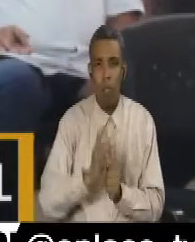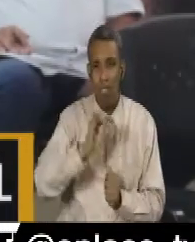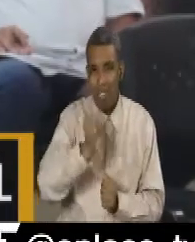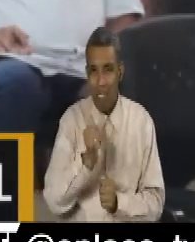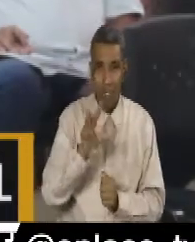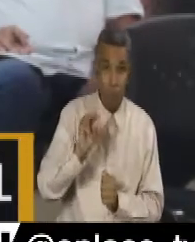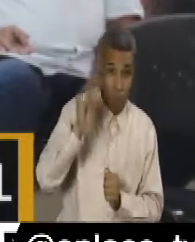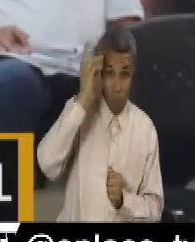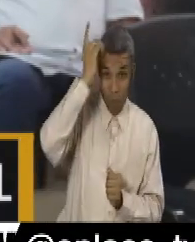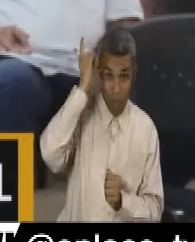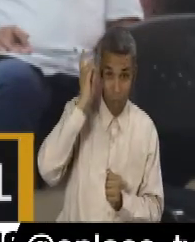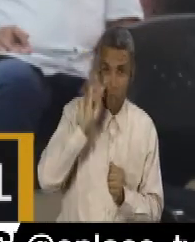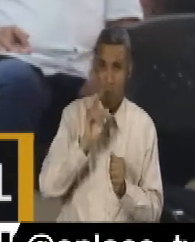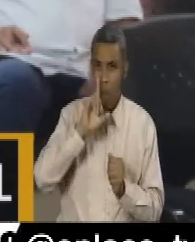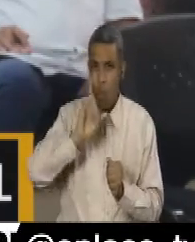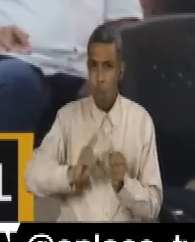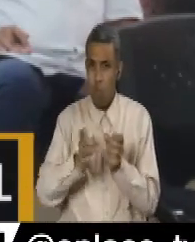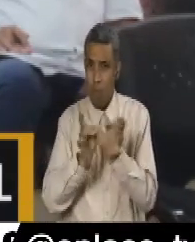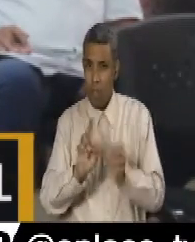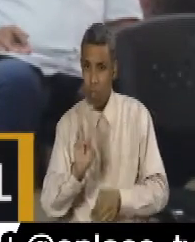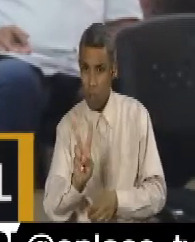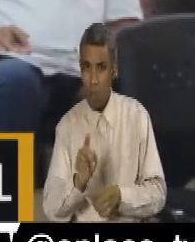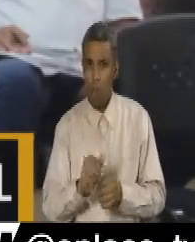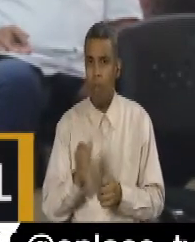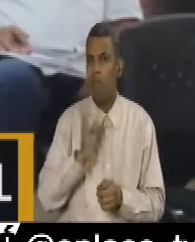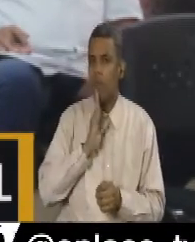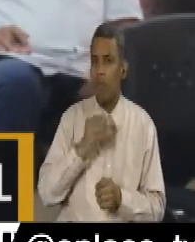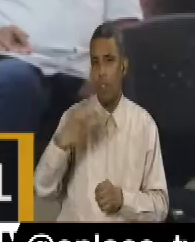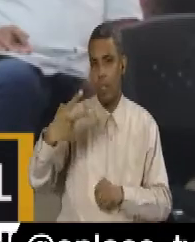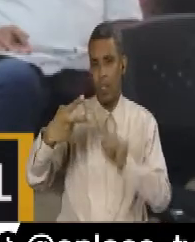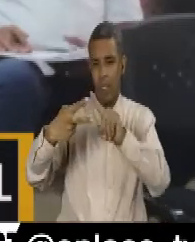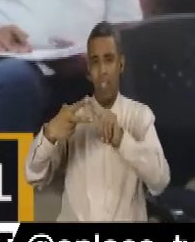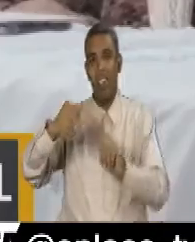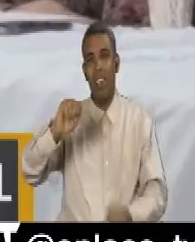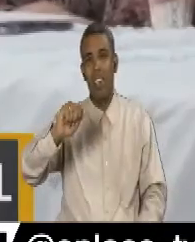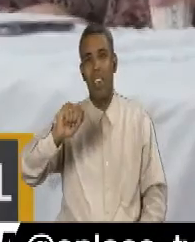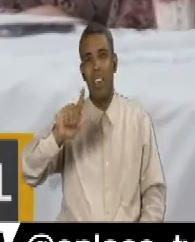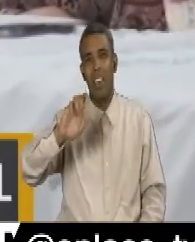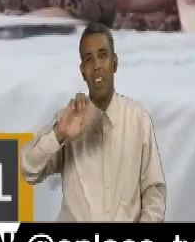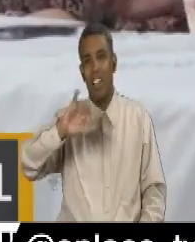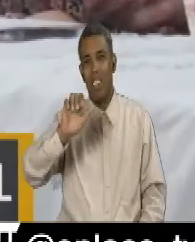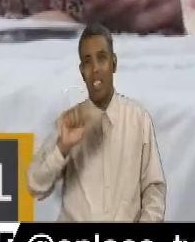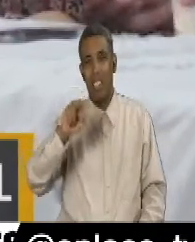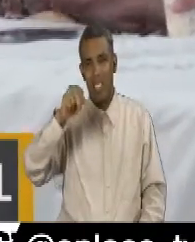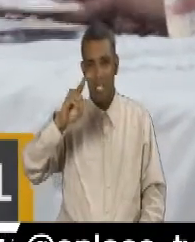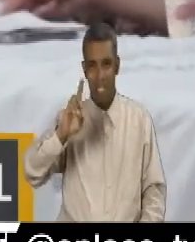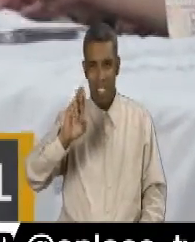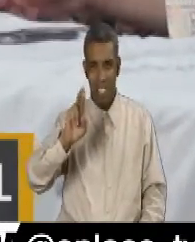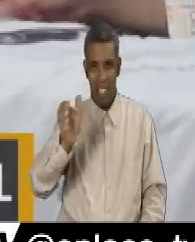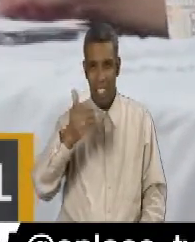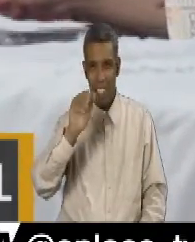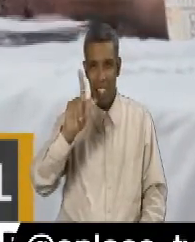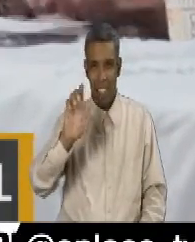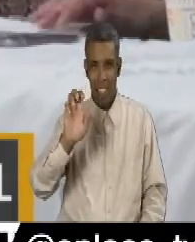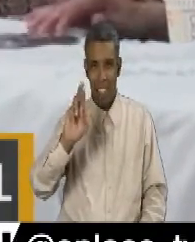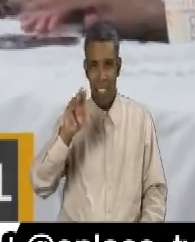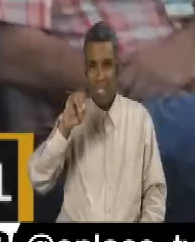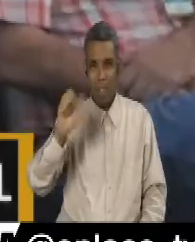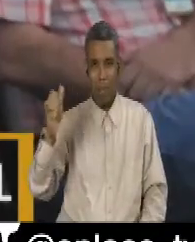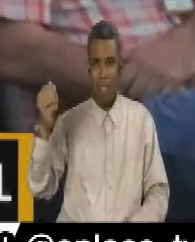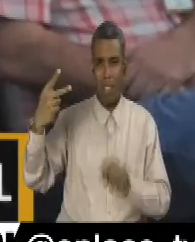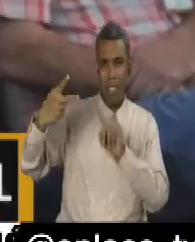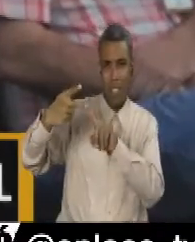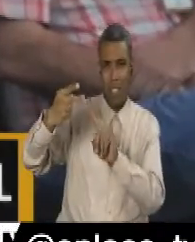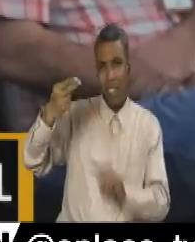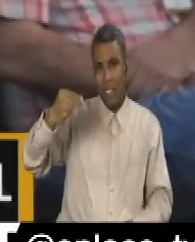próximo domingo 2 de julio. Se trata de Alejandra Lerma y Héctor Ariel López Daza. La secretaria de Gobierno, Mayerly Ulloa, que lideró la presentación